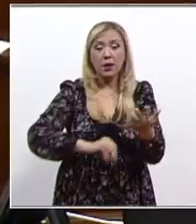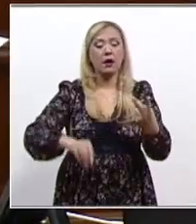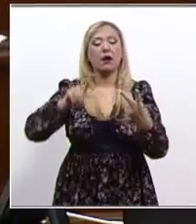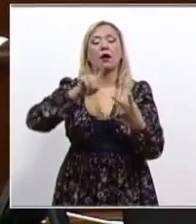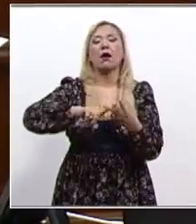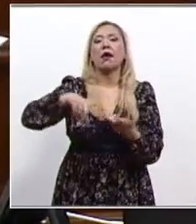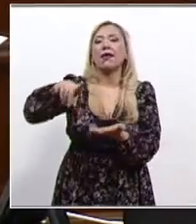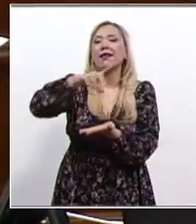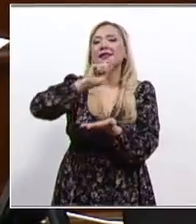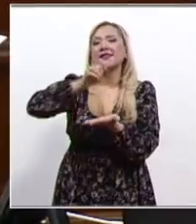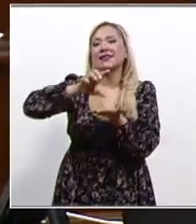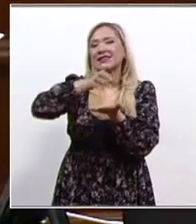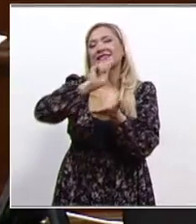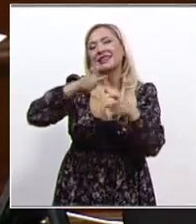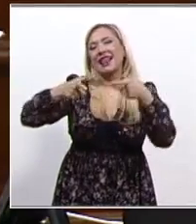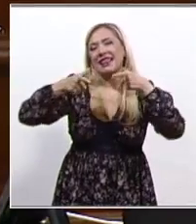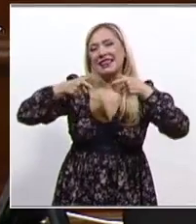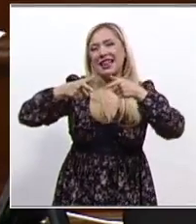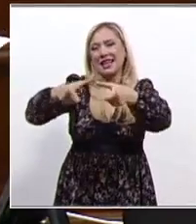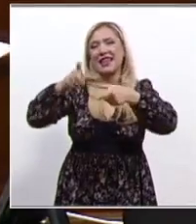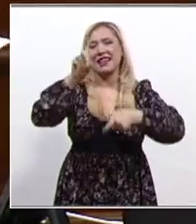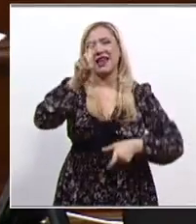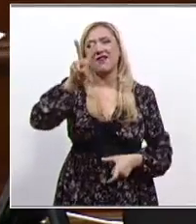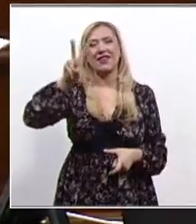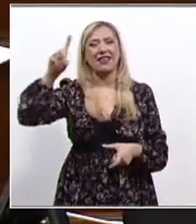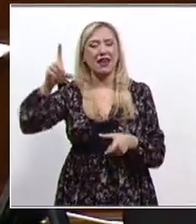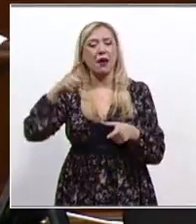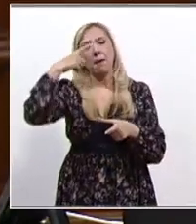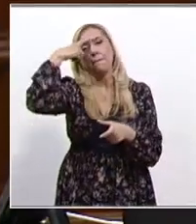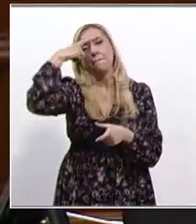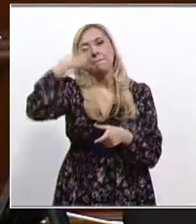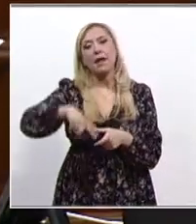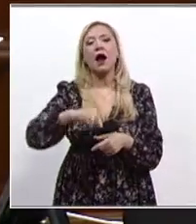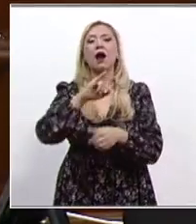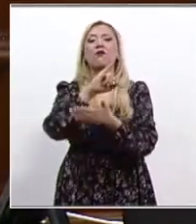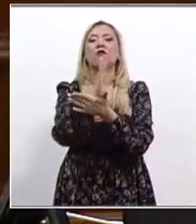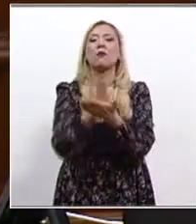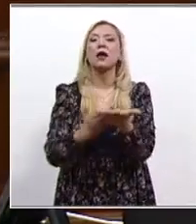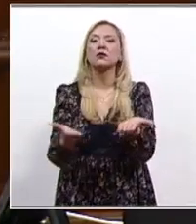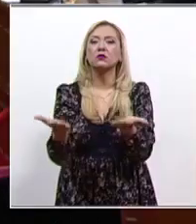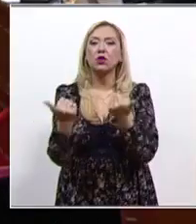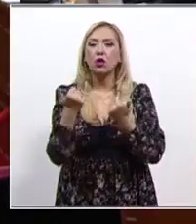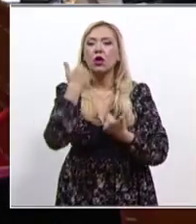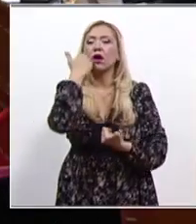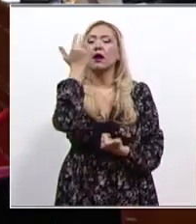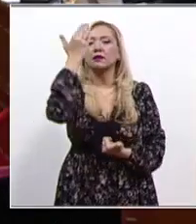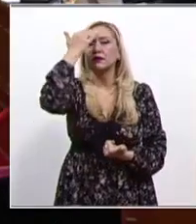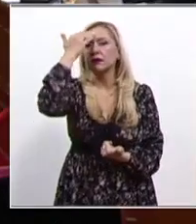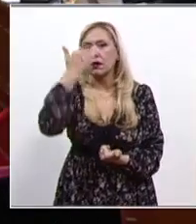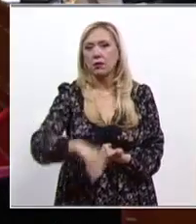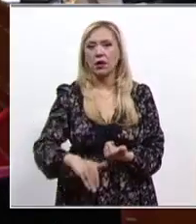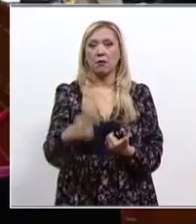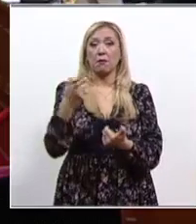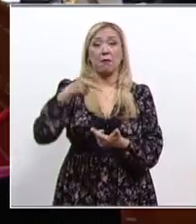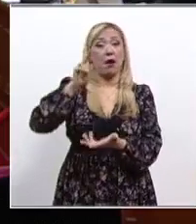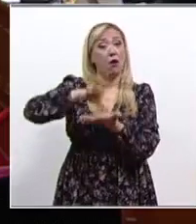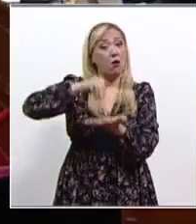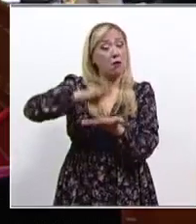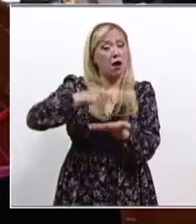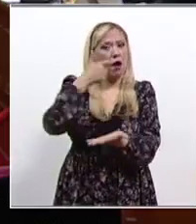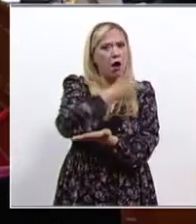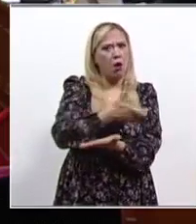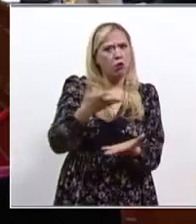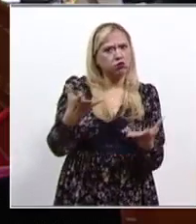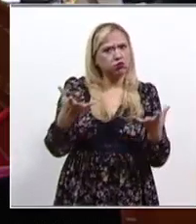o DVDs por cada uno, derivados de solicitudes de acceso a la información. También el Pleno, en